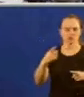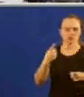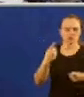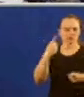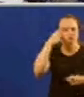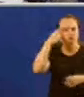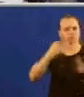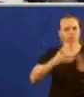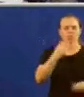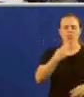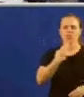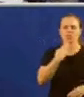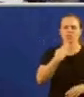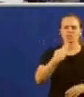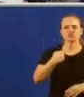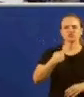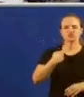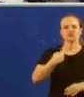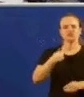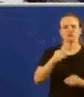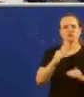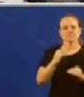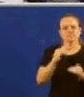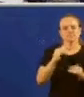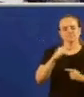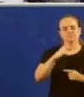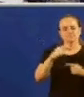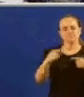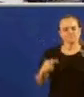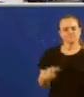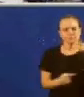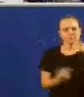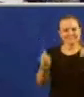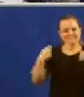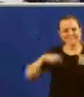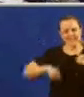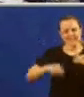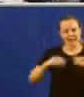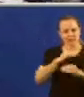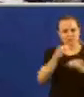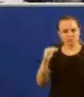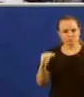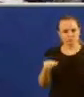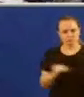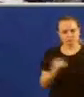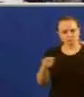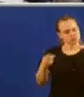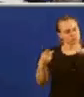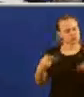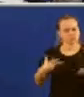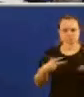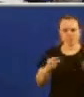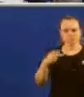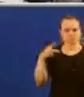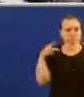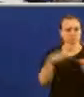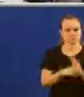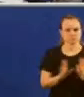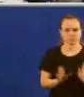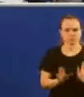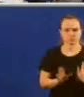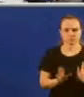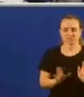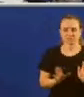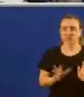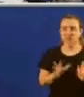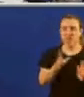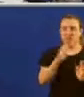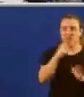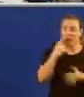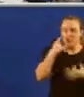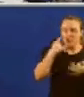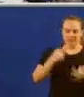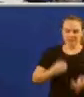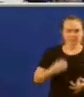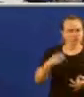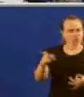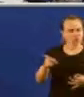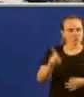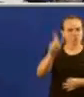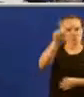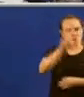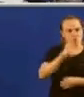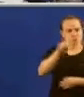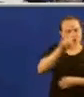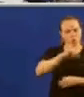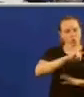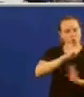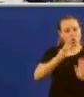coa desigualdade salarial. Nada máis e nada menos. E agora é vostede o campeón do incumplimento das